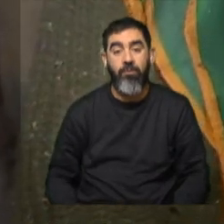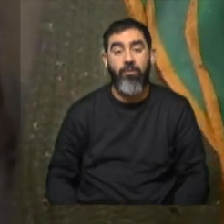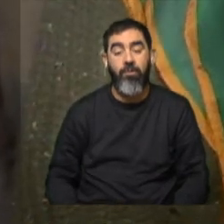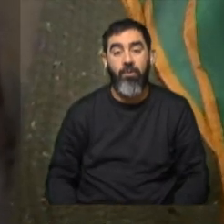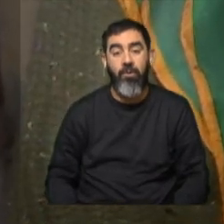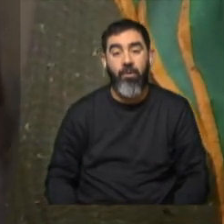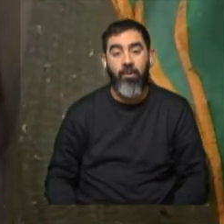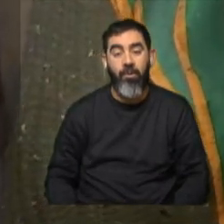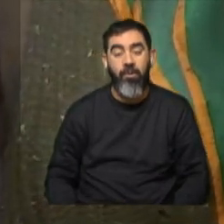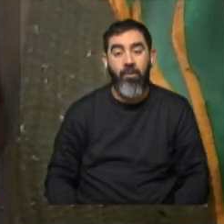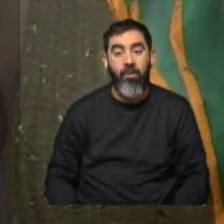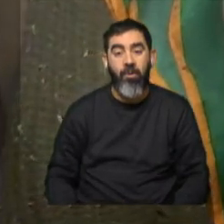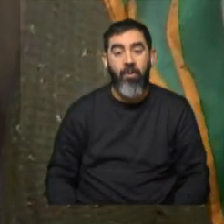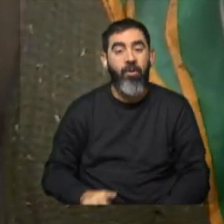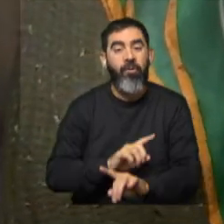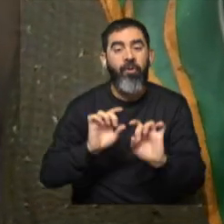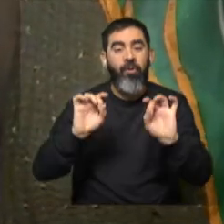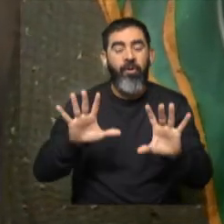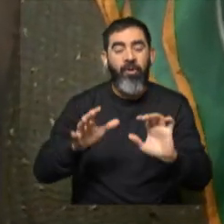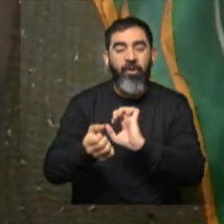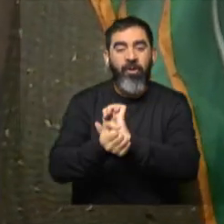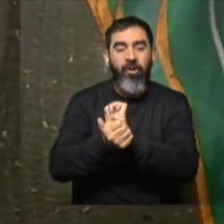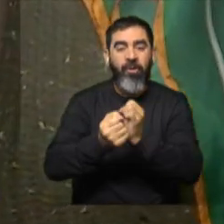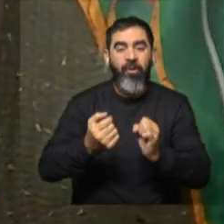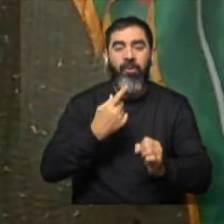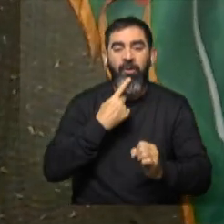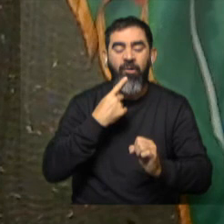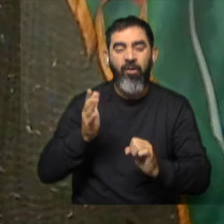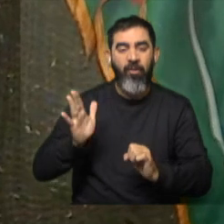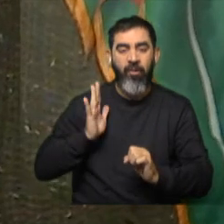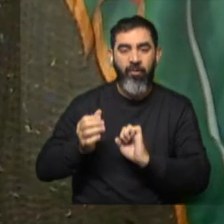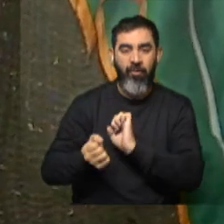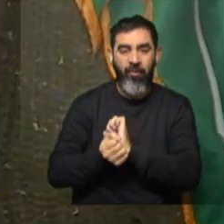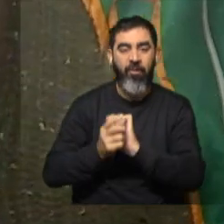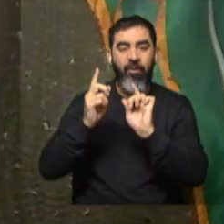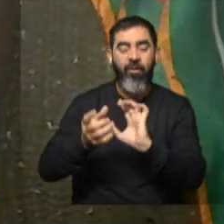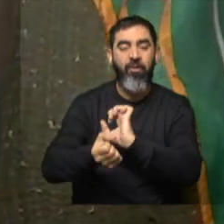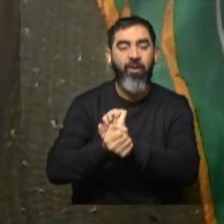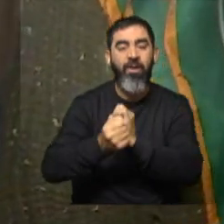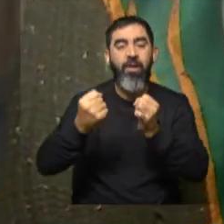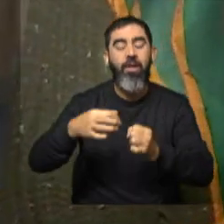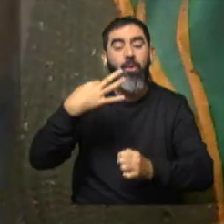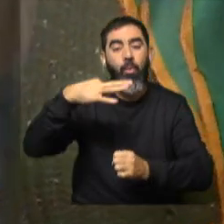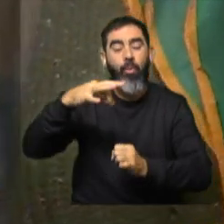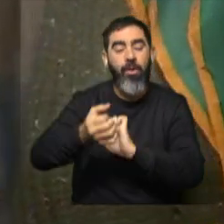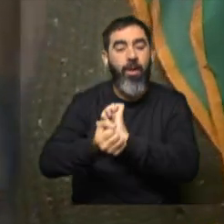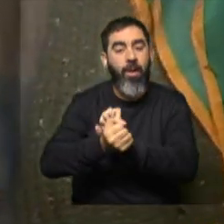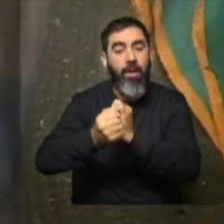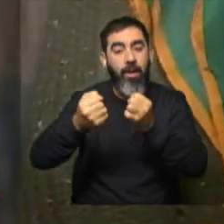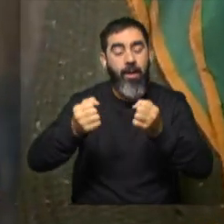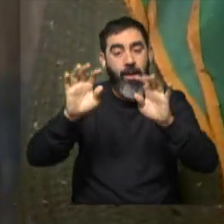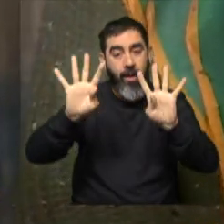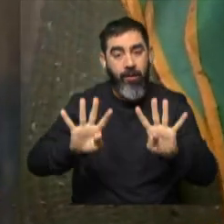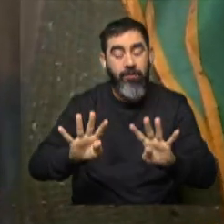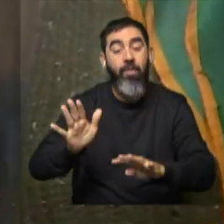esa condición también, que no solo fue cárcel de presas políticas, sino cárcel, la única cárcel durante muchísimo tiempo